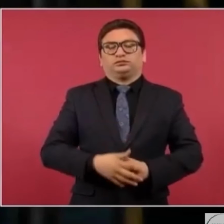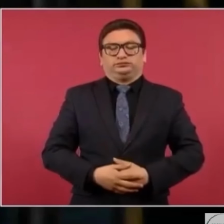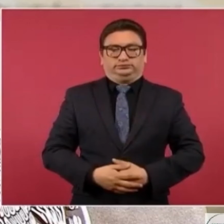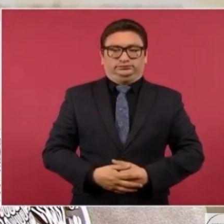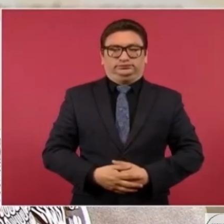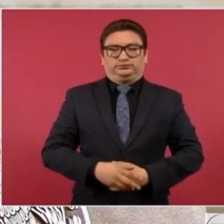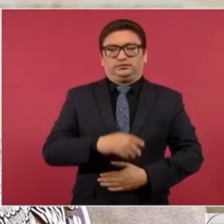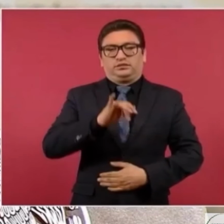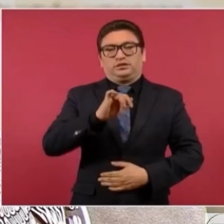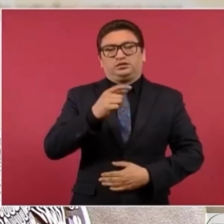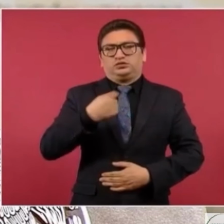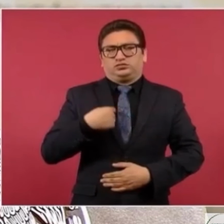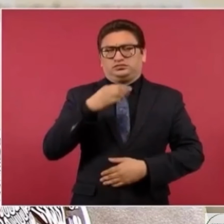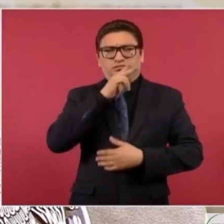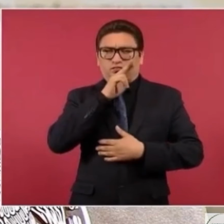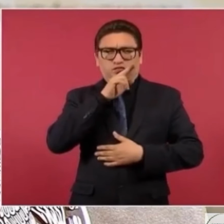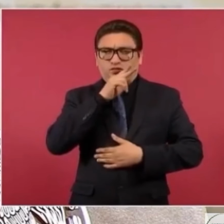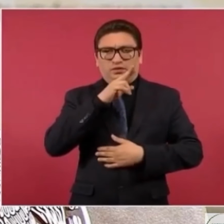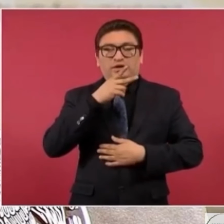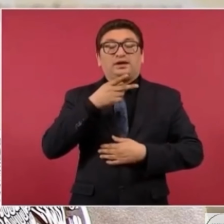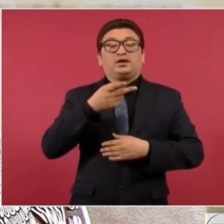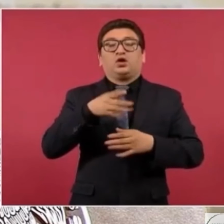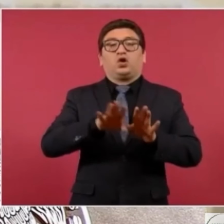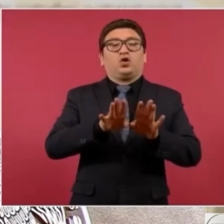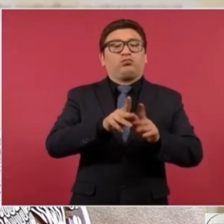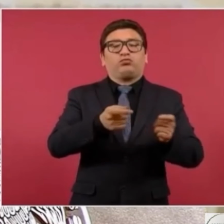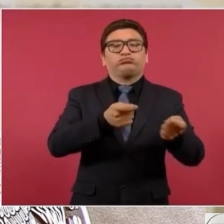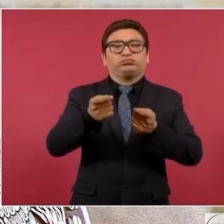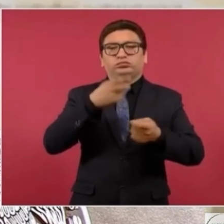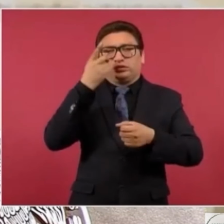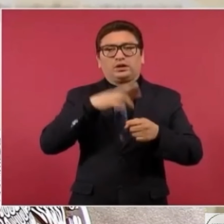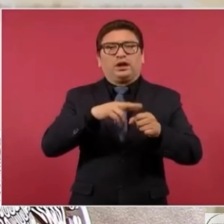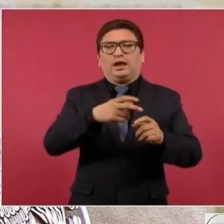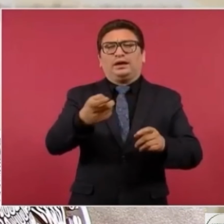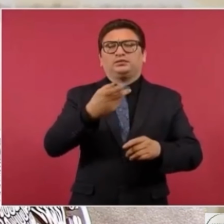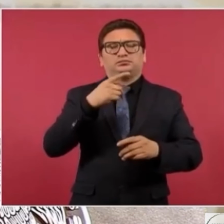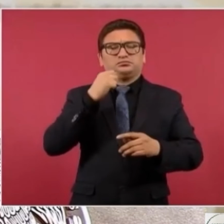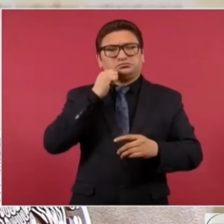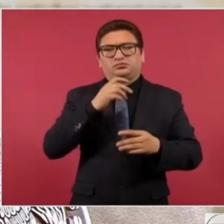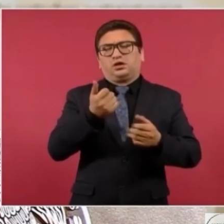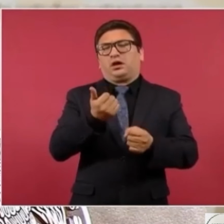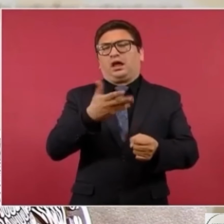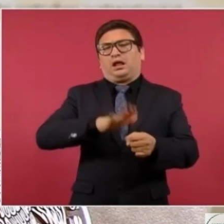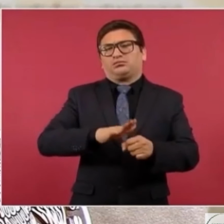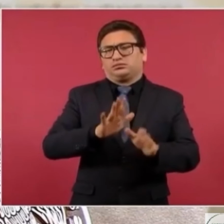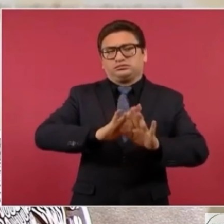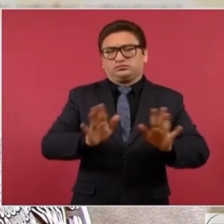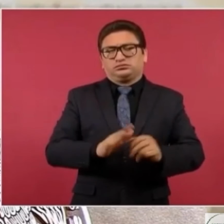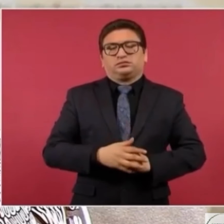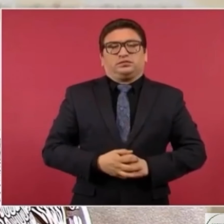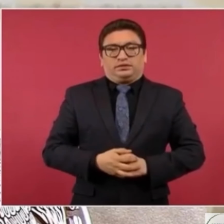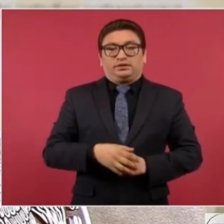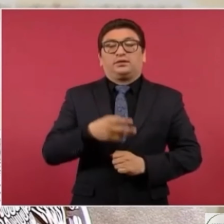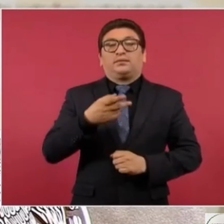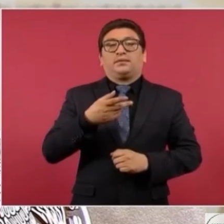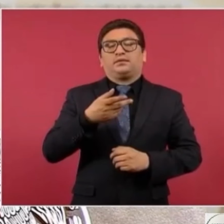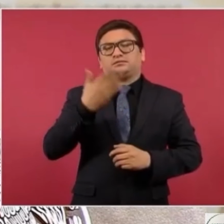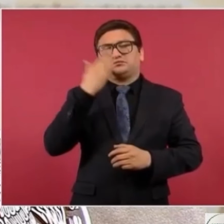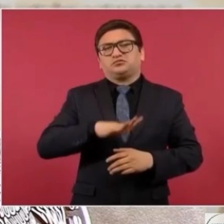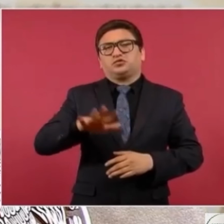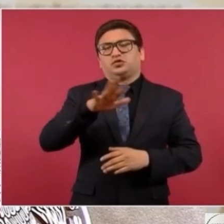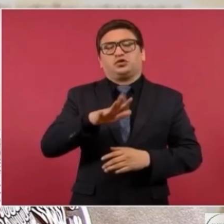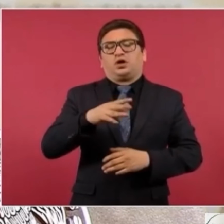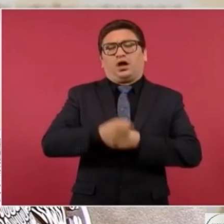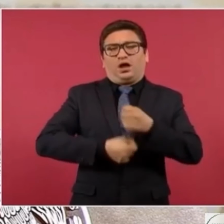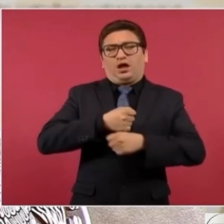digo, no me preocupa tanto la dirección en específico. Este es un elemento administrativo puntual, local. Estuvo durante